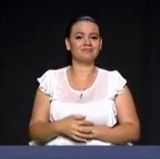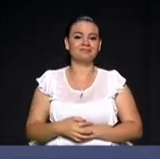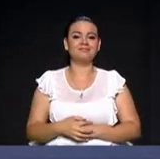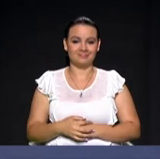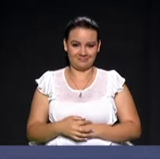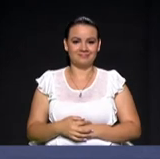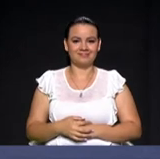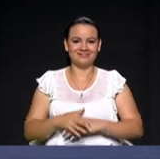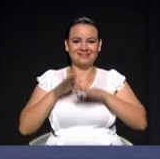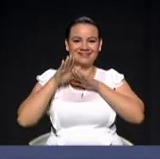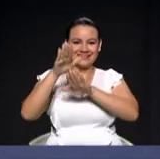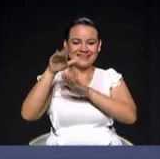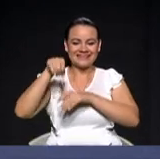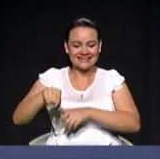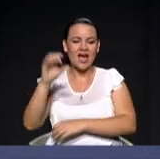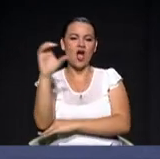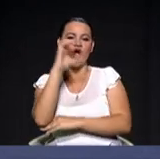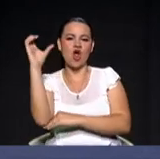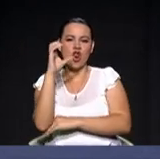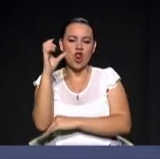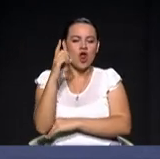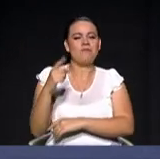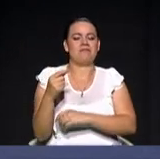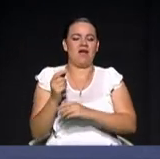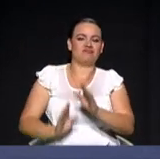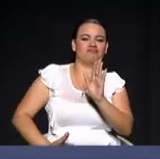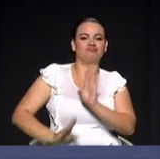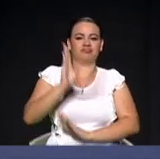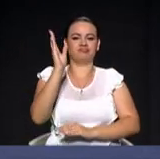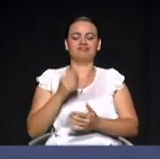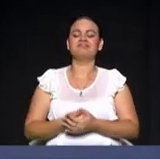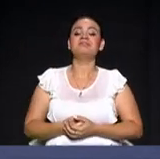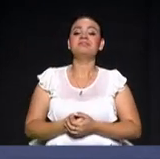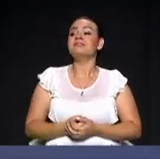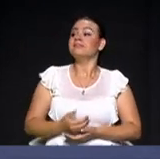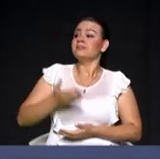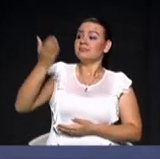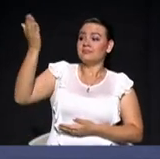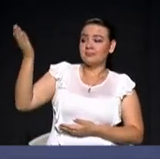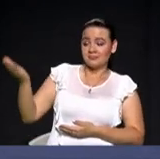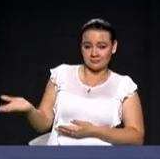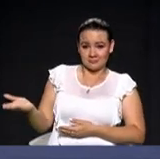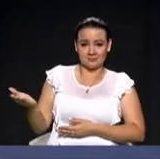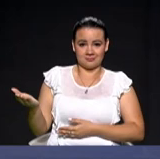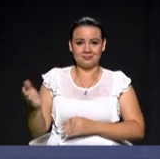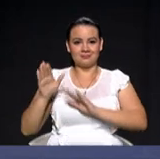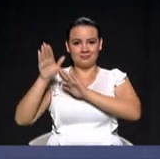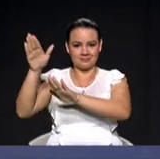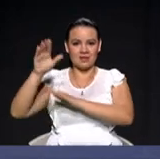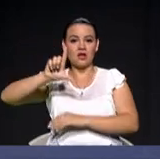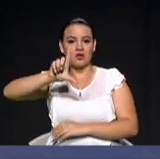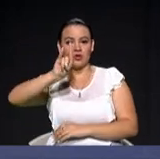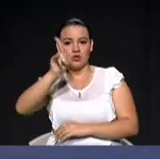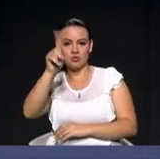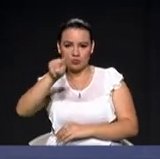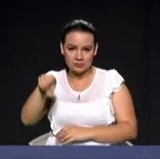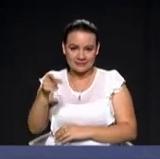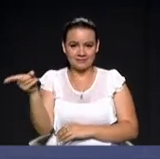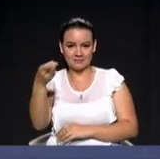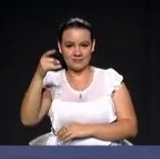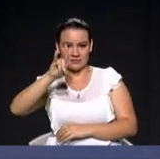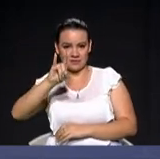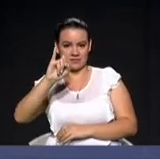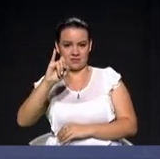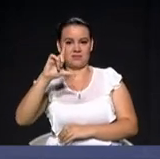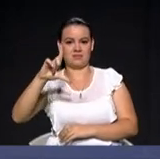por colombia renaciente también nos acompaña el candidato louis guillermo ellos meneses del